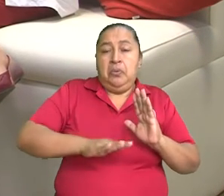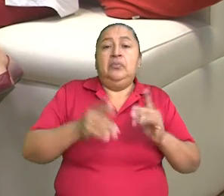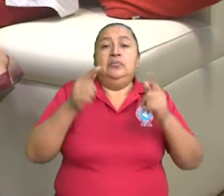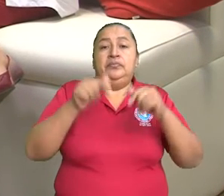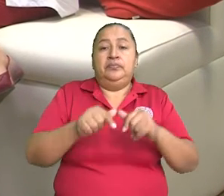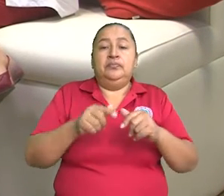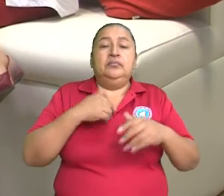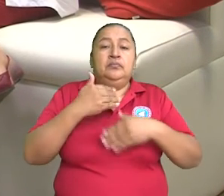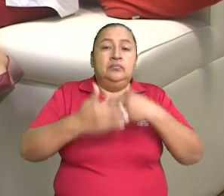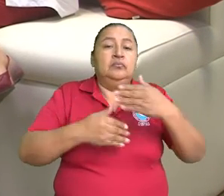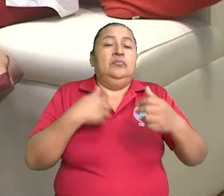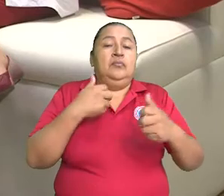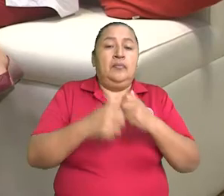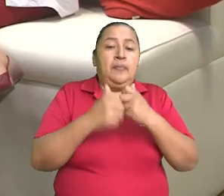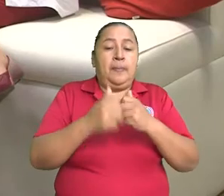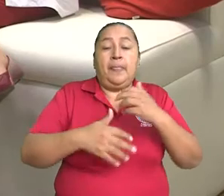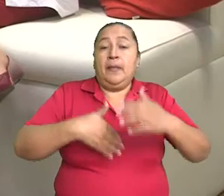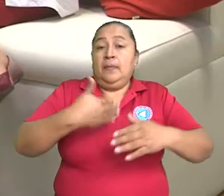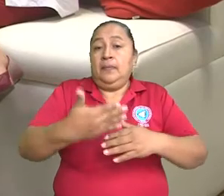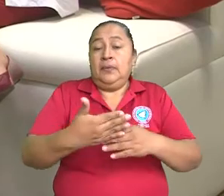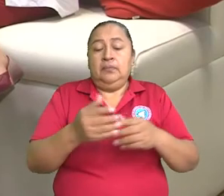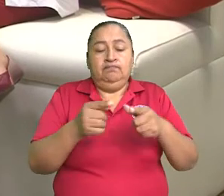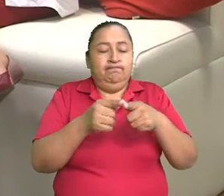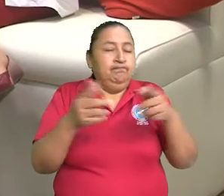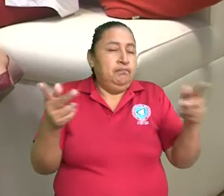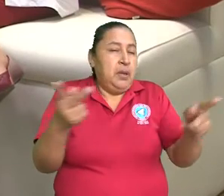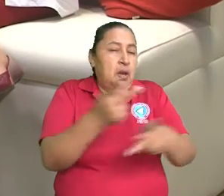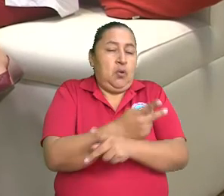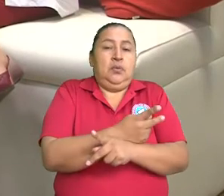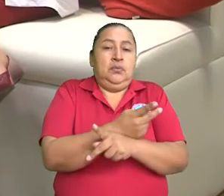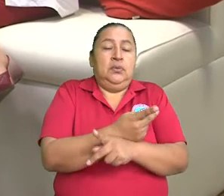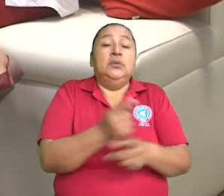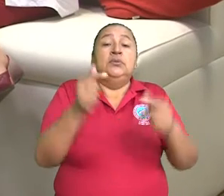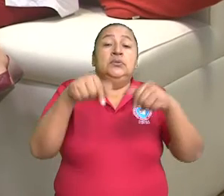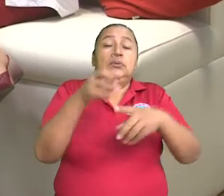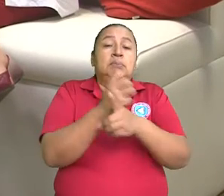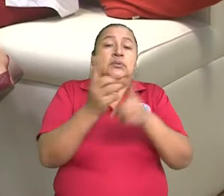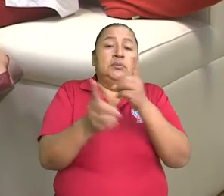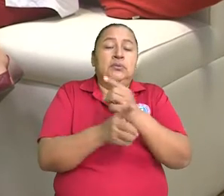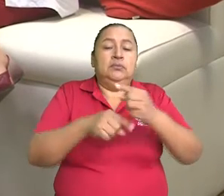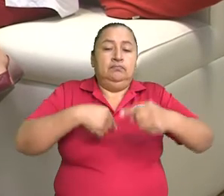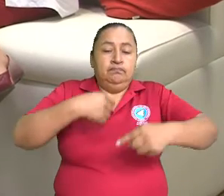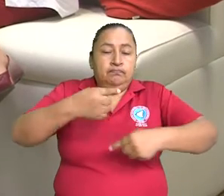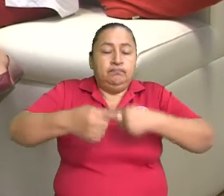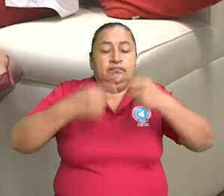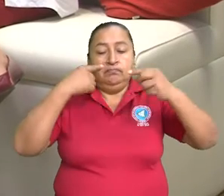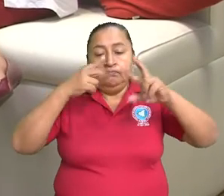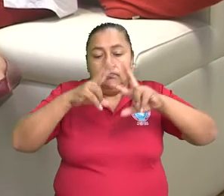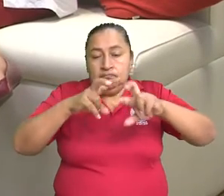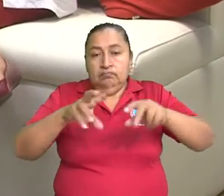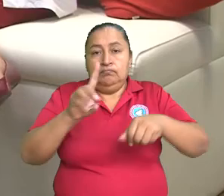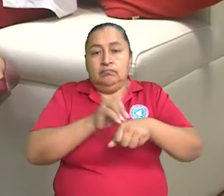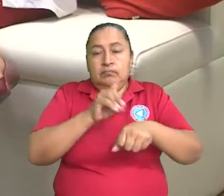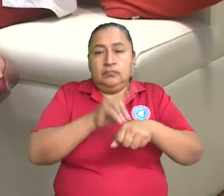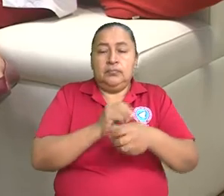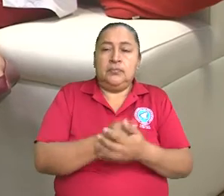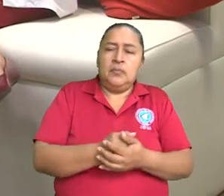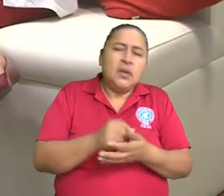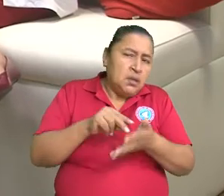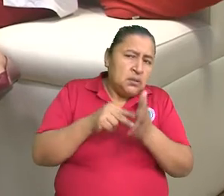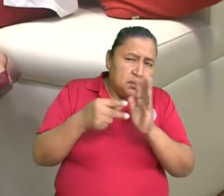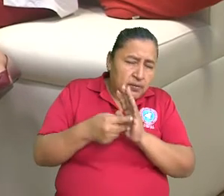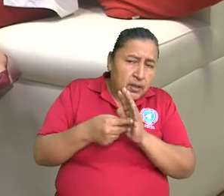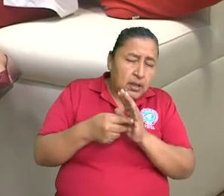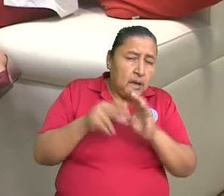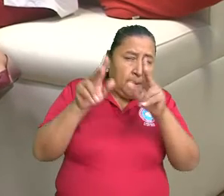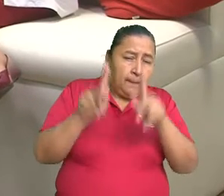ellos te provocan lesiones. Ya. Entonces, tenemos que estar en constante revisión médica. ¿Quiere decir que la persona